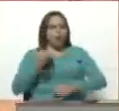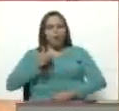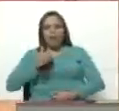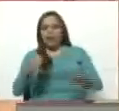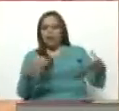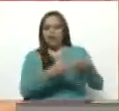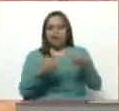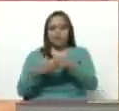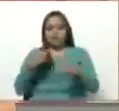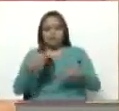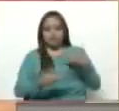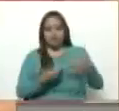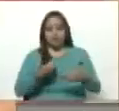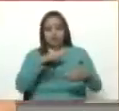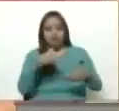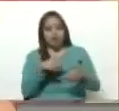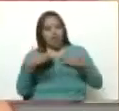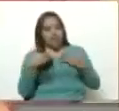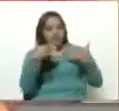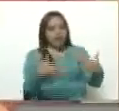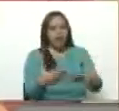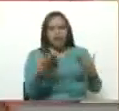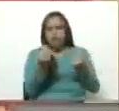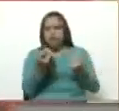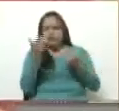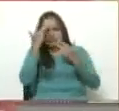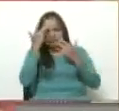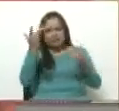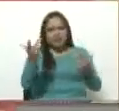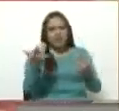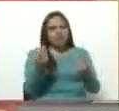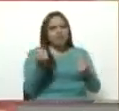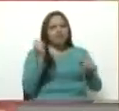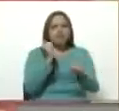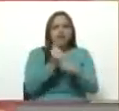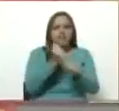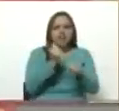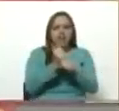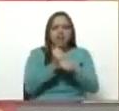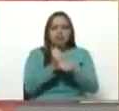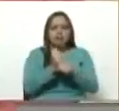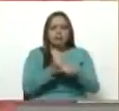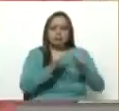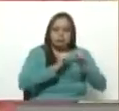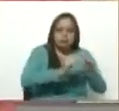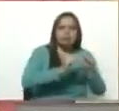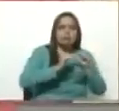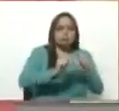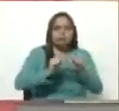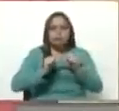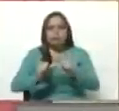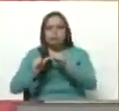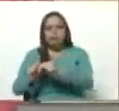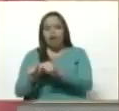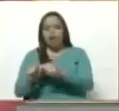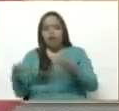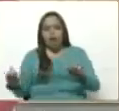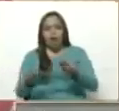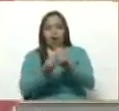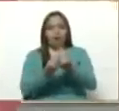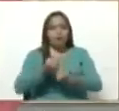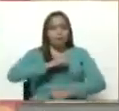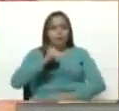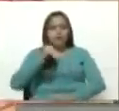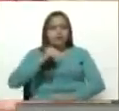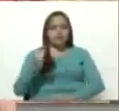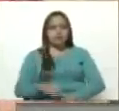y seguimos avanzando con mucha inteligencia y mucho trabajo persistente con nuestras fuerzas policiales. Almirante,